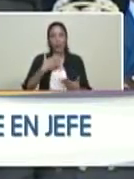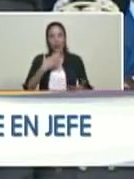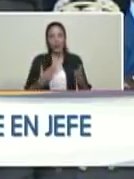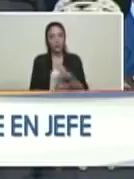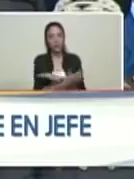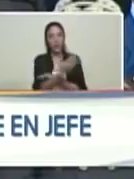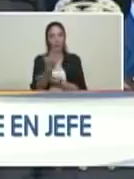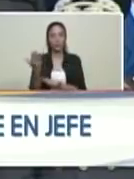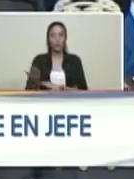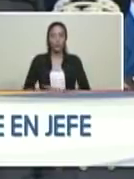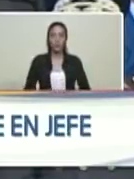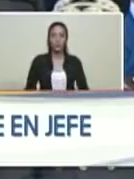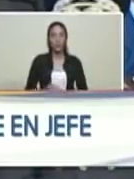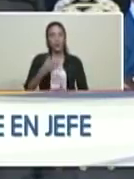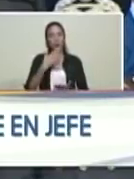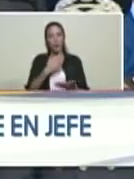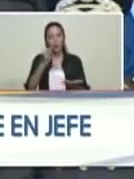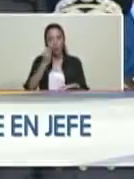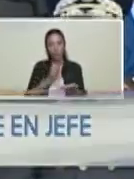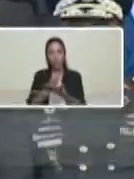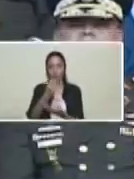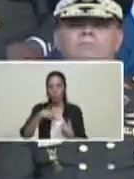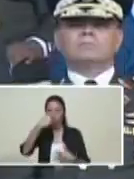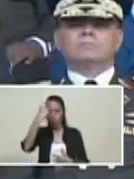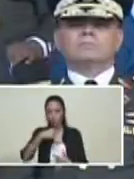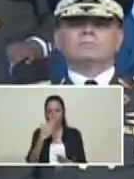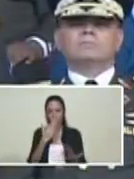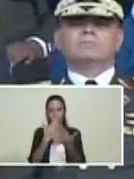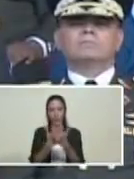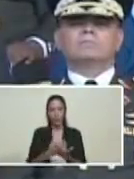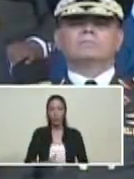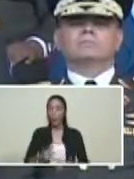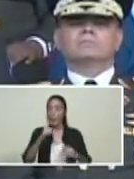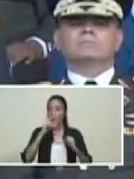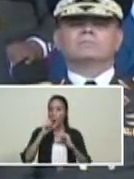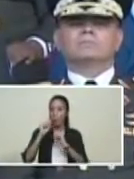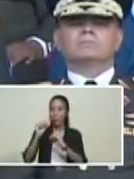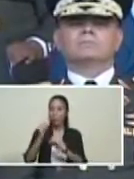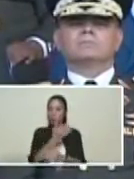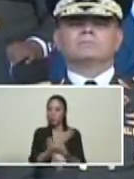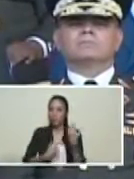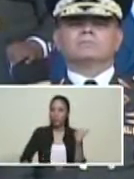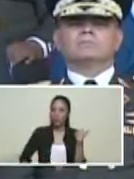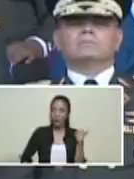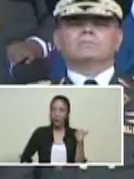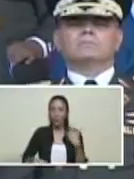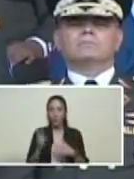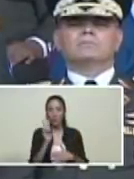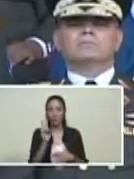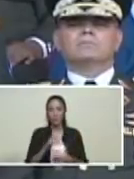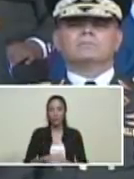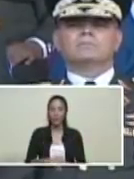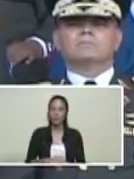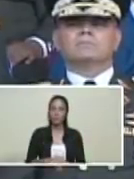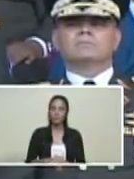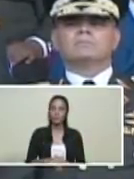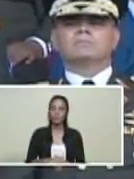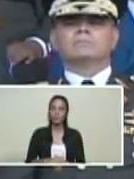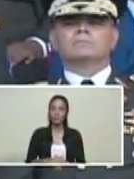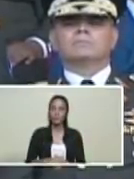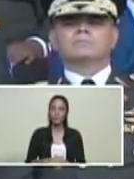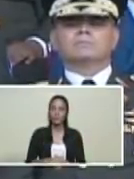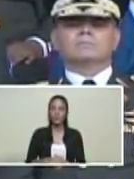gracias por su lealtad y aquí estoy nicolás maduro moros presidente de la república bolivariana de venezuela